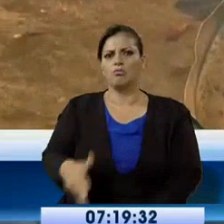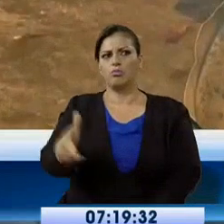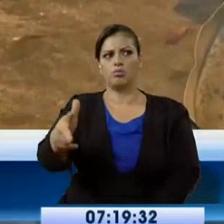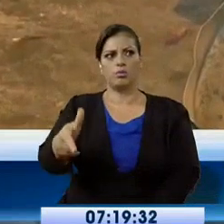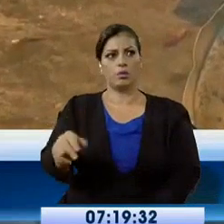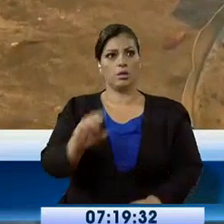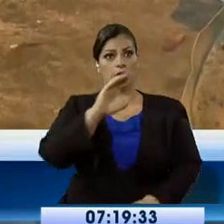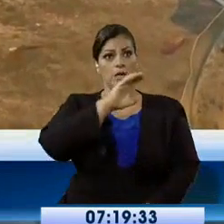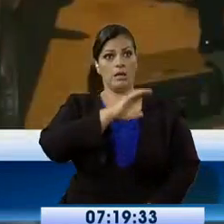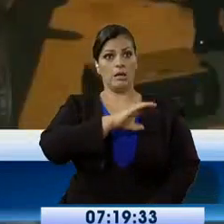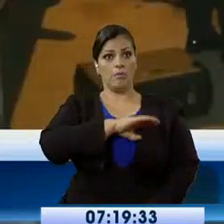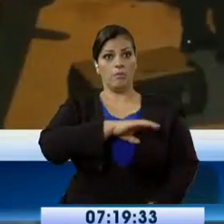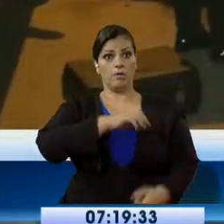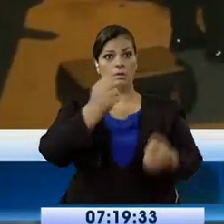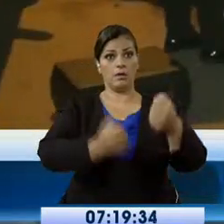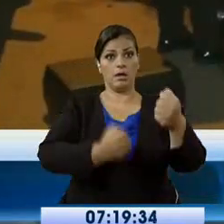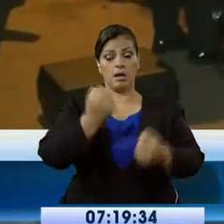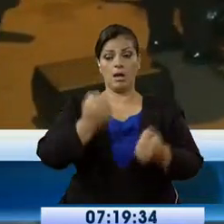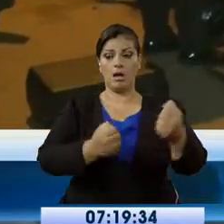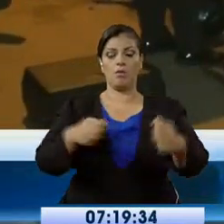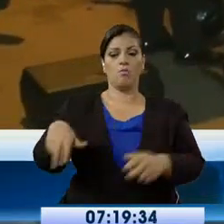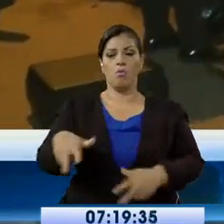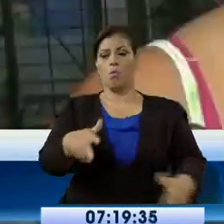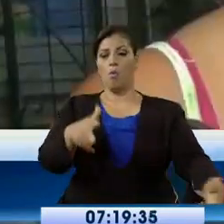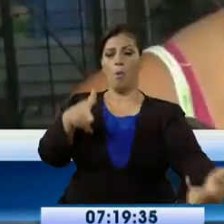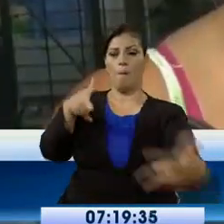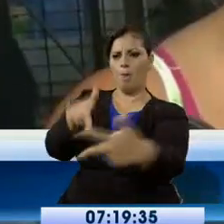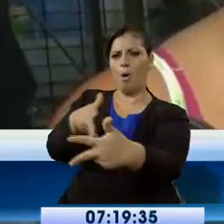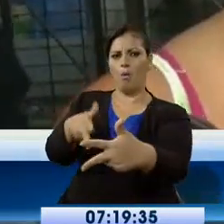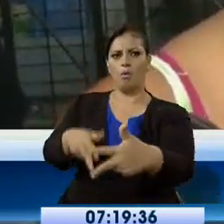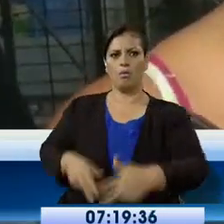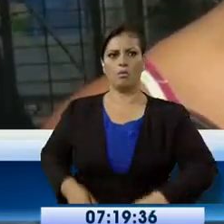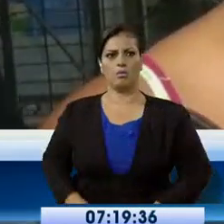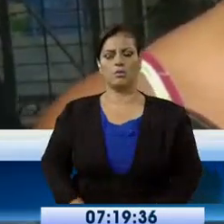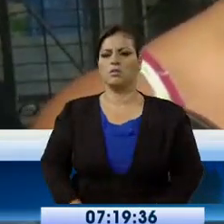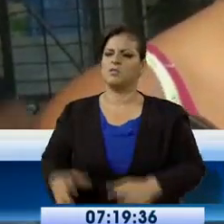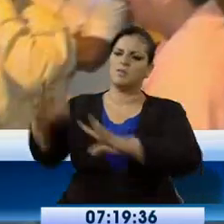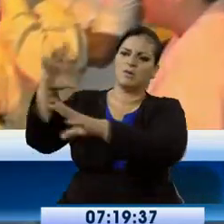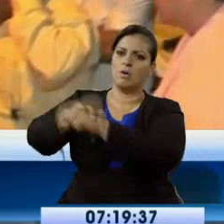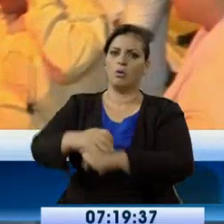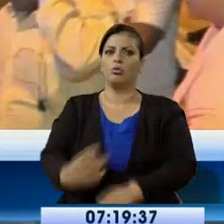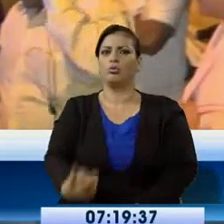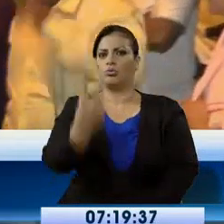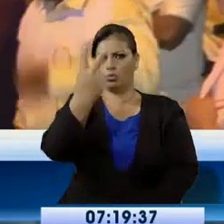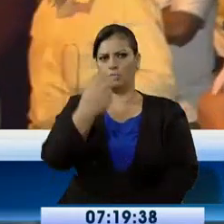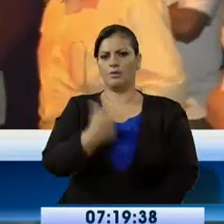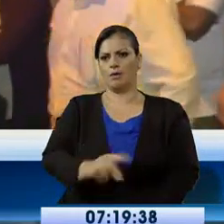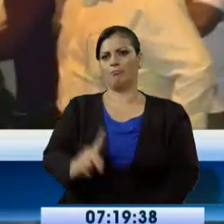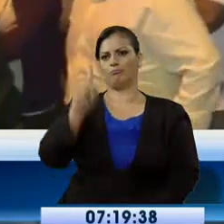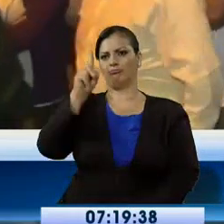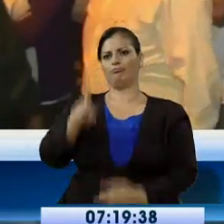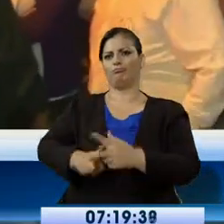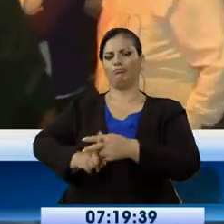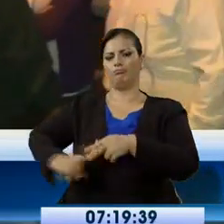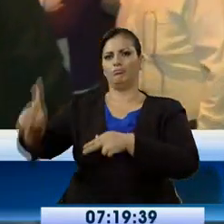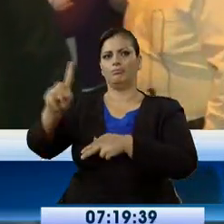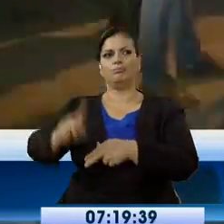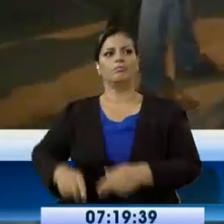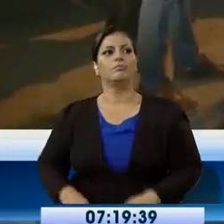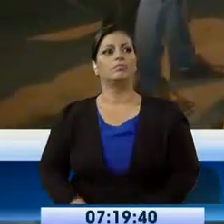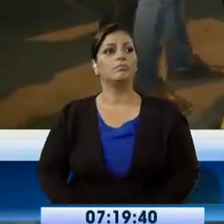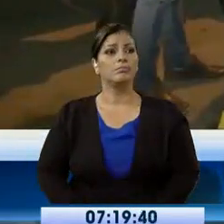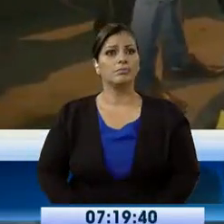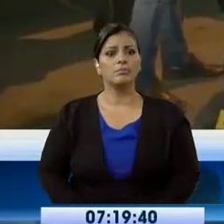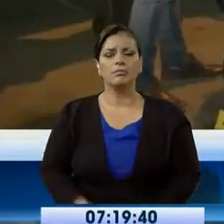ellos trataron de cogerlos, pero como eran tres, uno se le escapó, otro cogió al uno y al otro. Moradores del lugar presenciaron la captura. Los